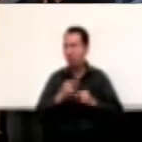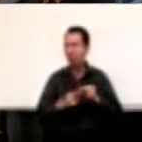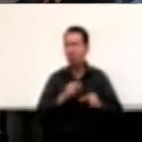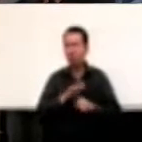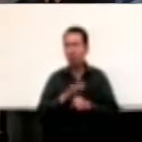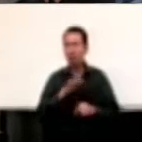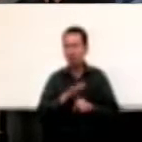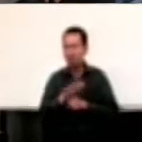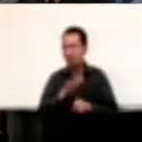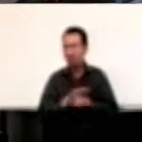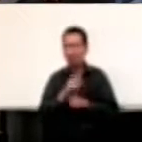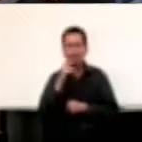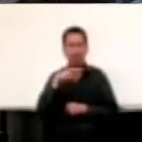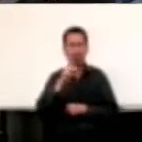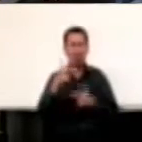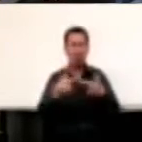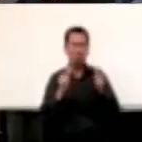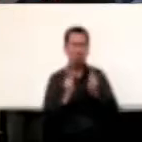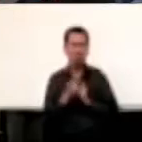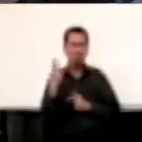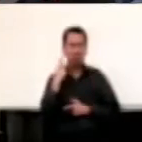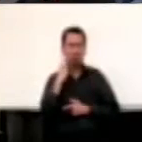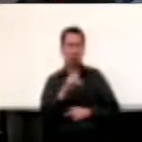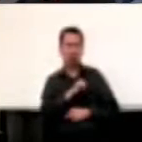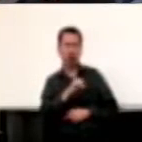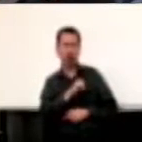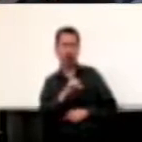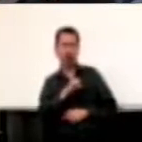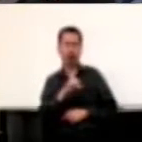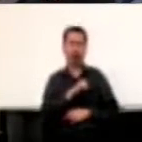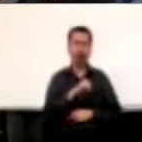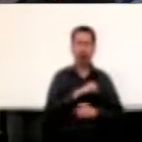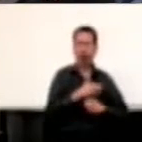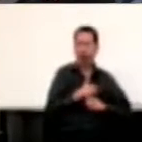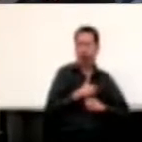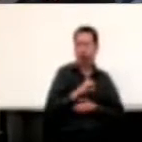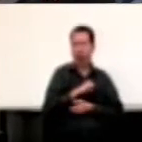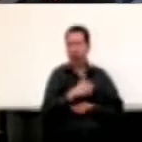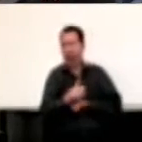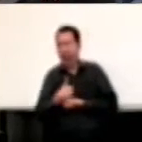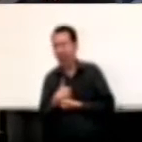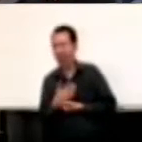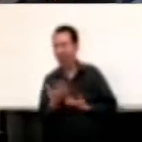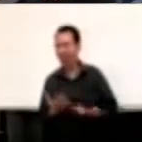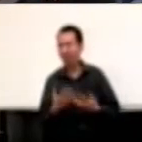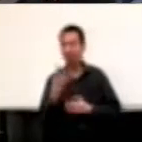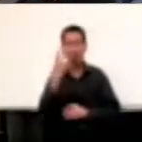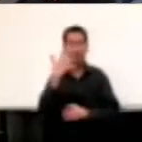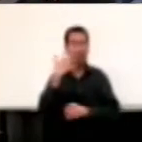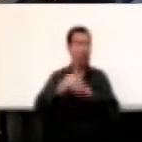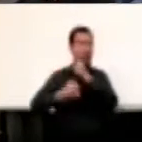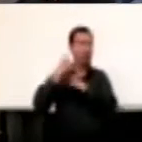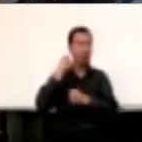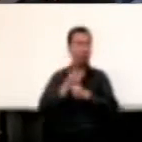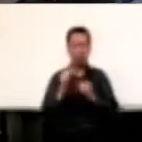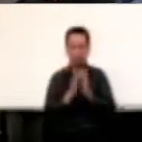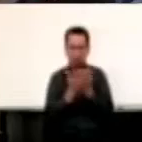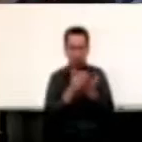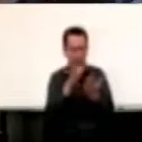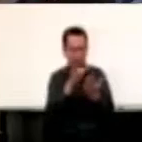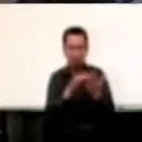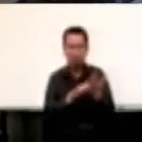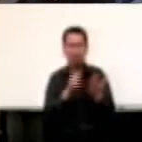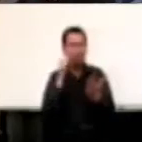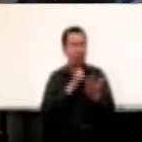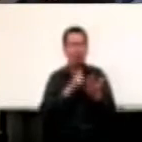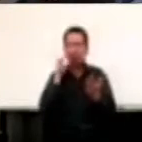muy ensimismados en el caso mexicano, es curioso, ya 4 o 5 años antes, toda la literatura nos había dicho que a veces